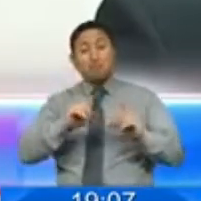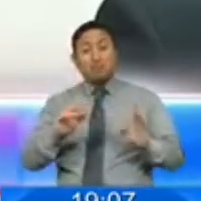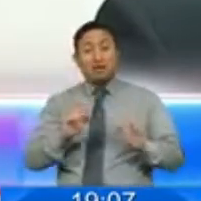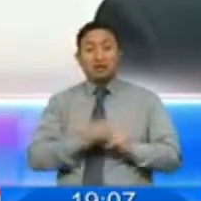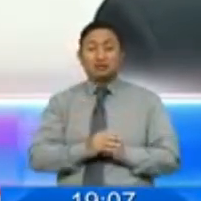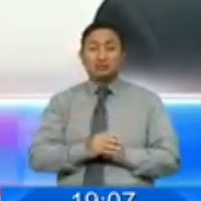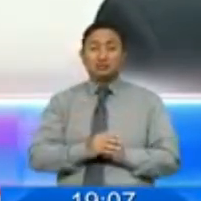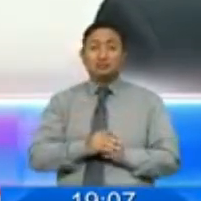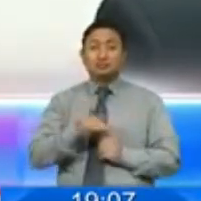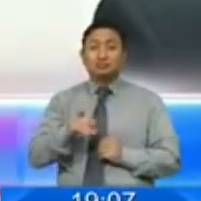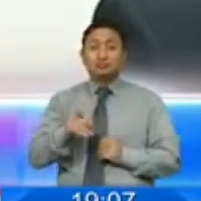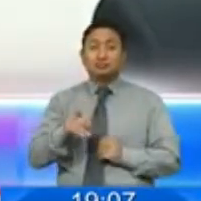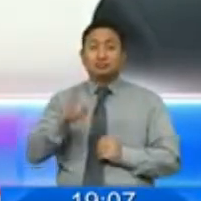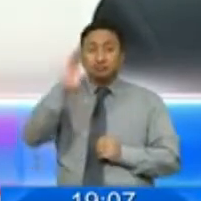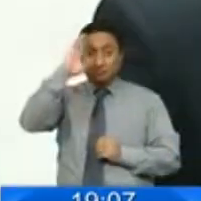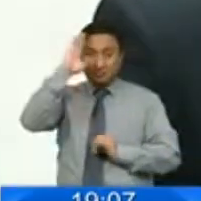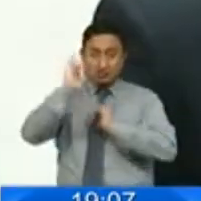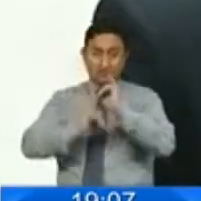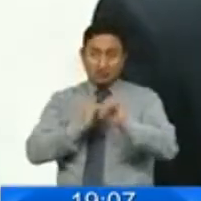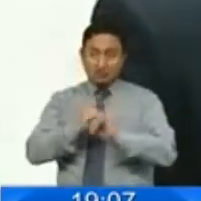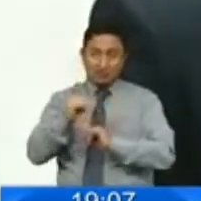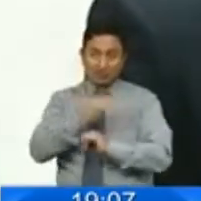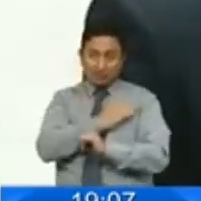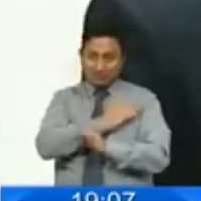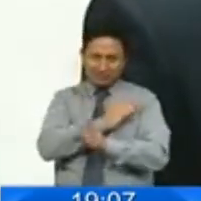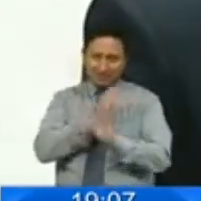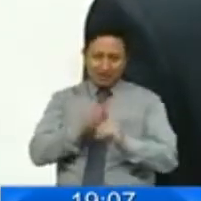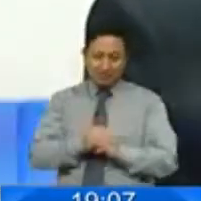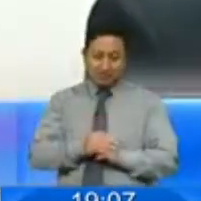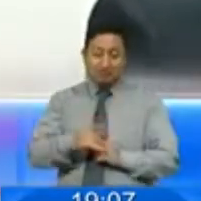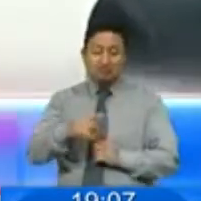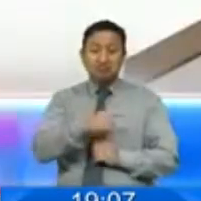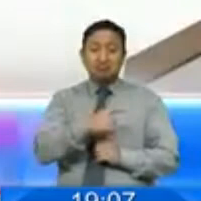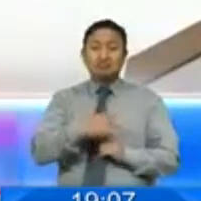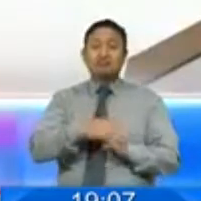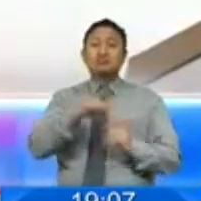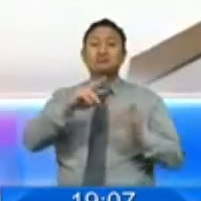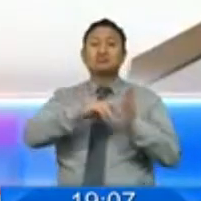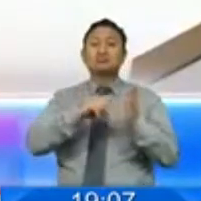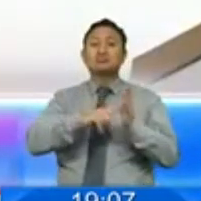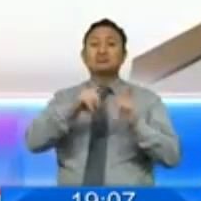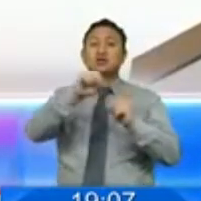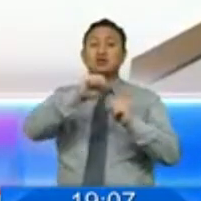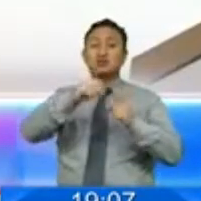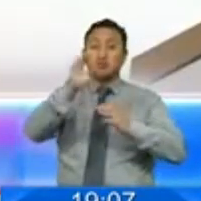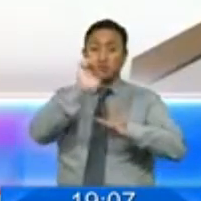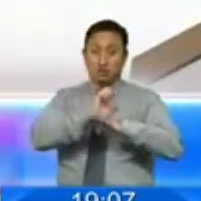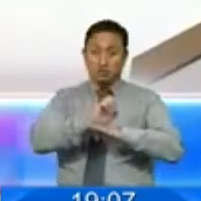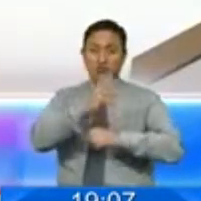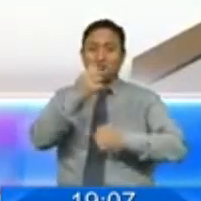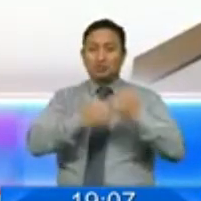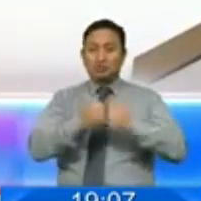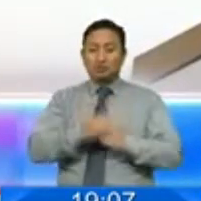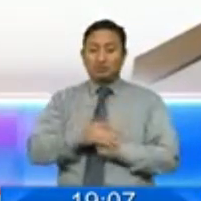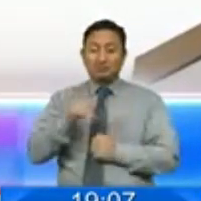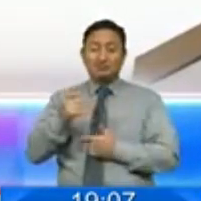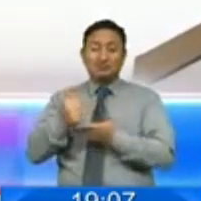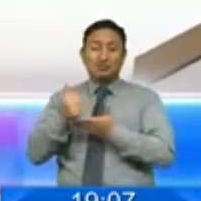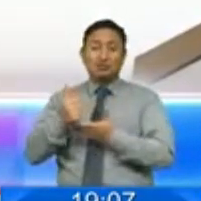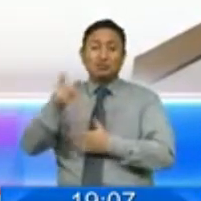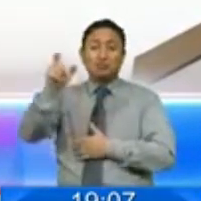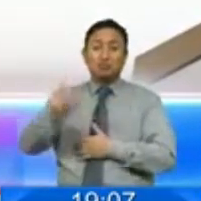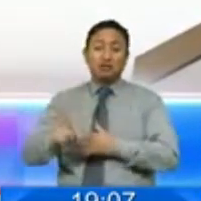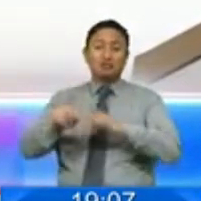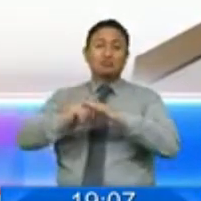credibilidad a la misma Interpol. Lo resuelto por Interpol, dijo, actúa en perjuicio del sistema judicial ecuatoriano. Añadió que esto favorece para que un prófugo